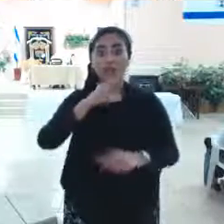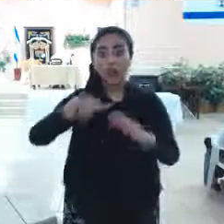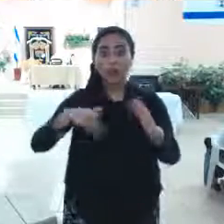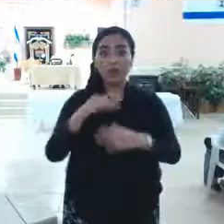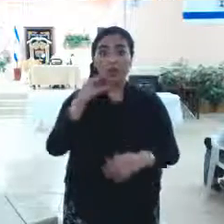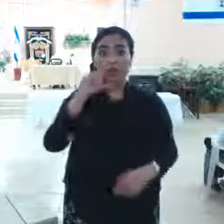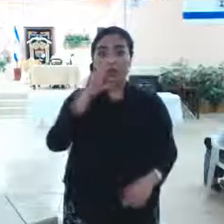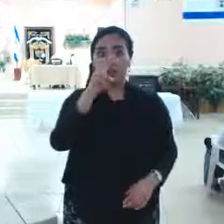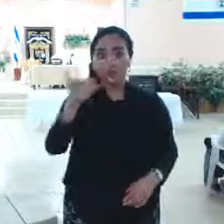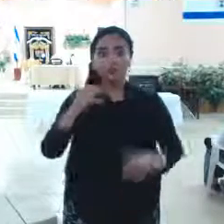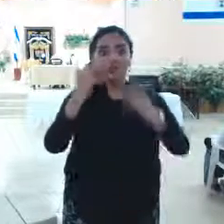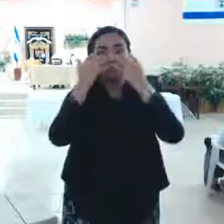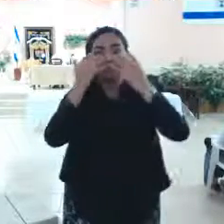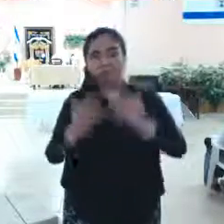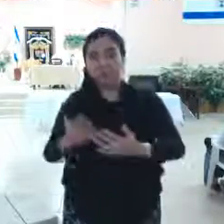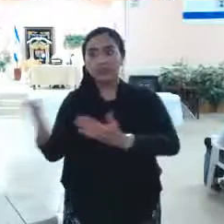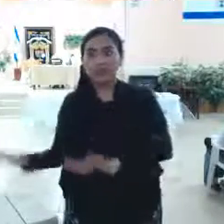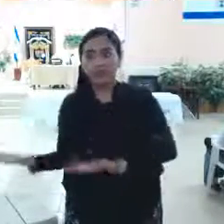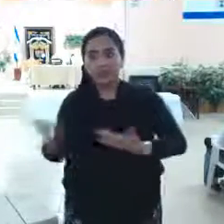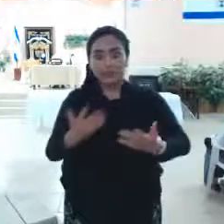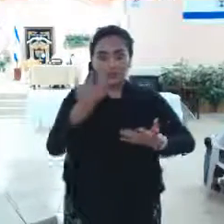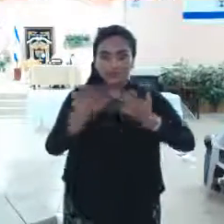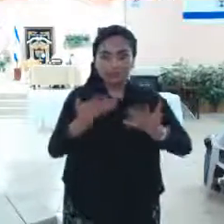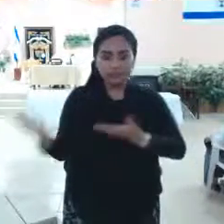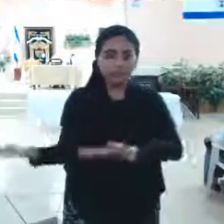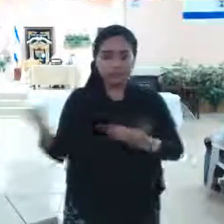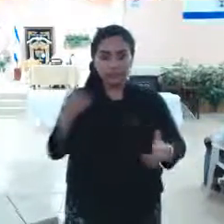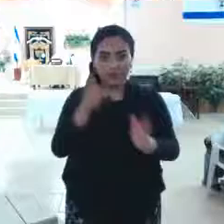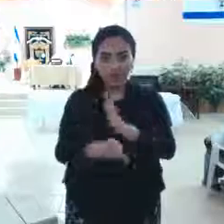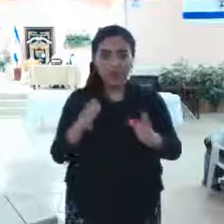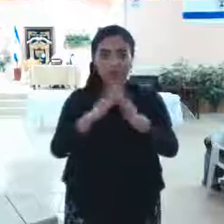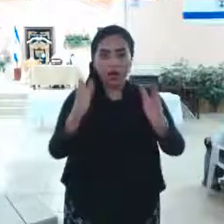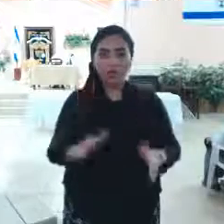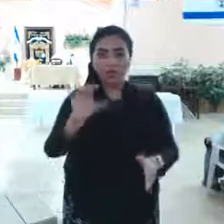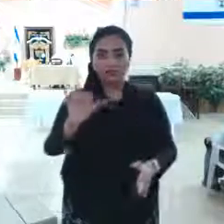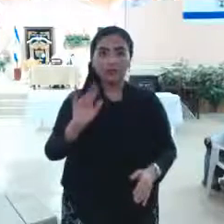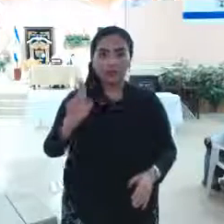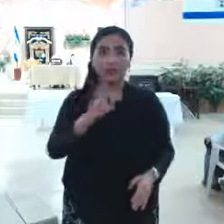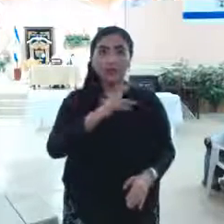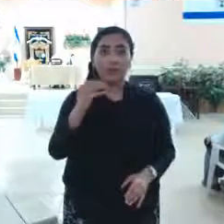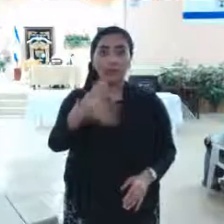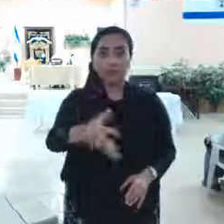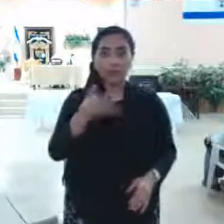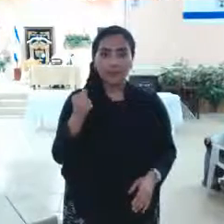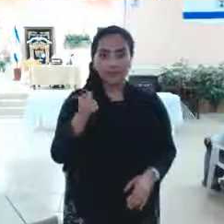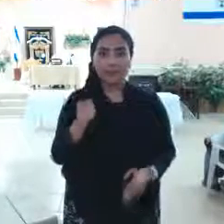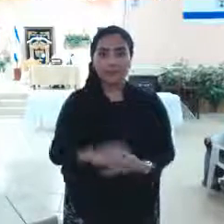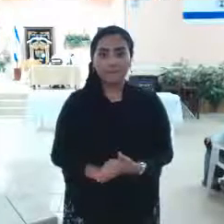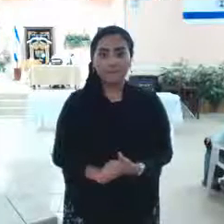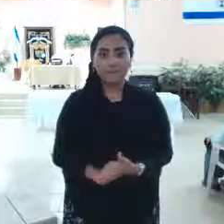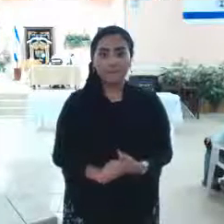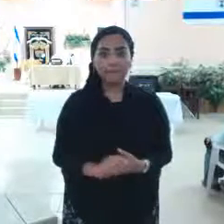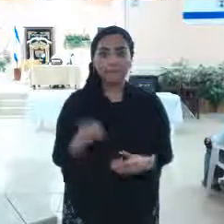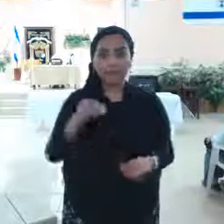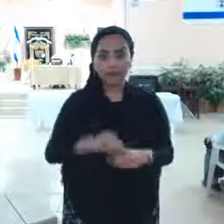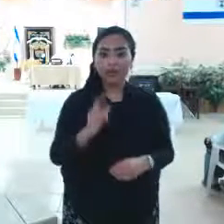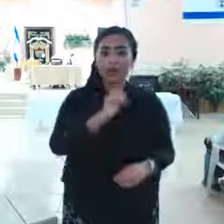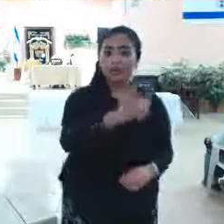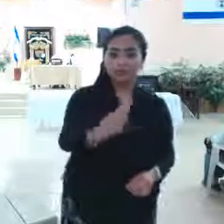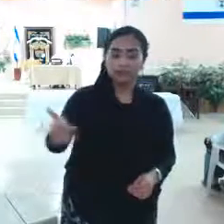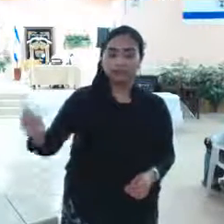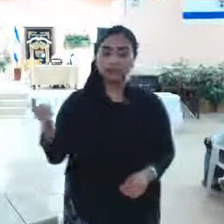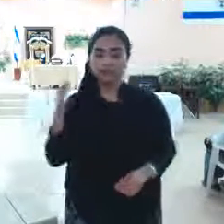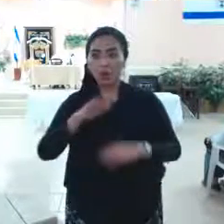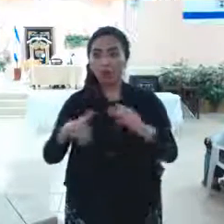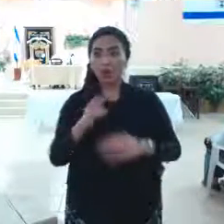se santificaron y trajeron los holocaustos a la casa de Yahweh. 16. Y tomaron su lugar en los turnos de costumbre conforme a